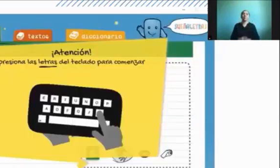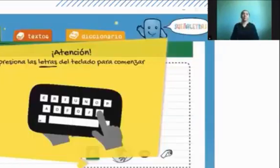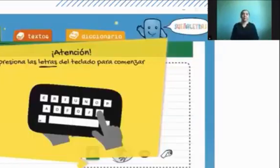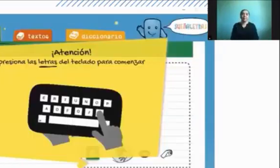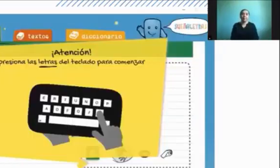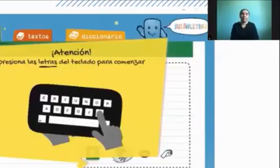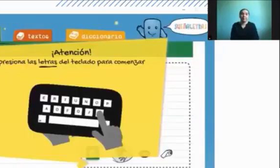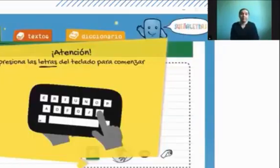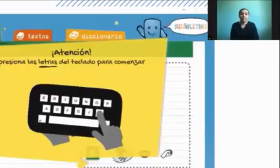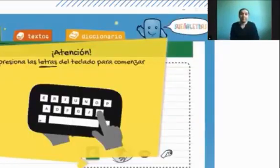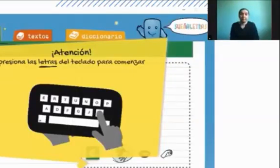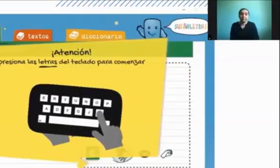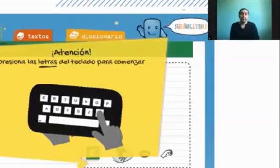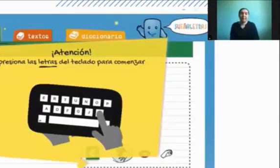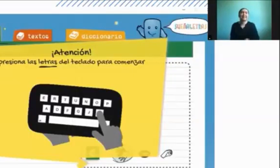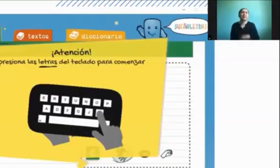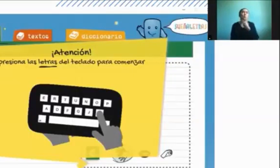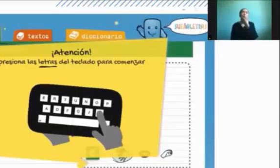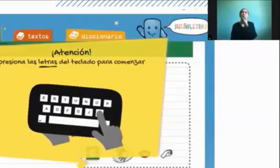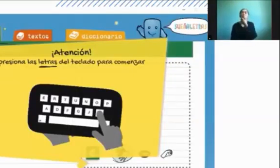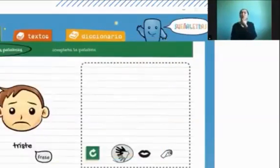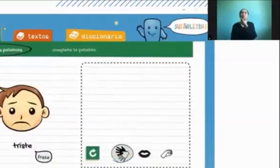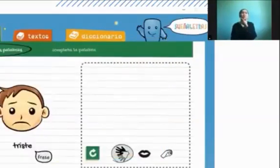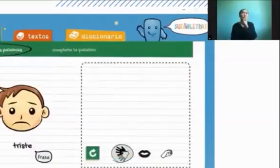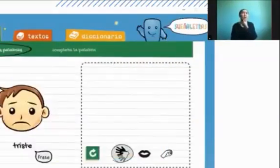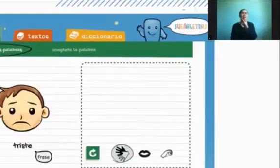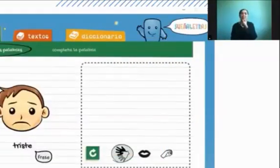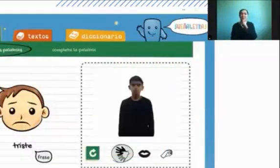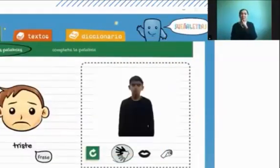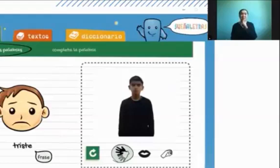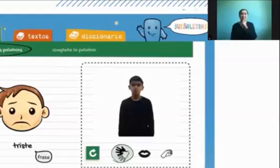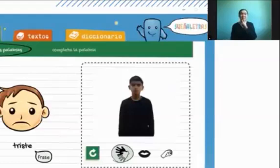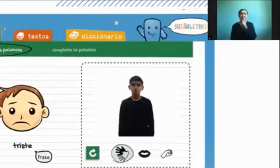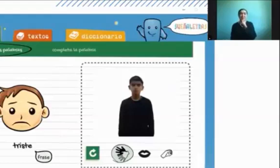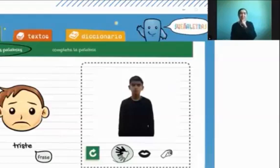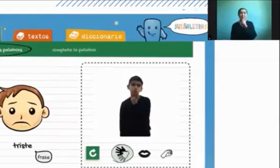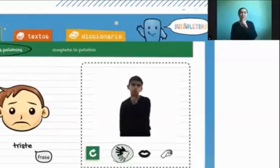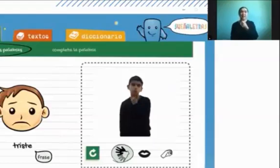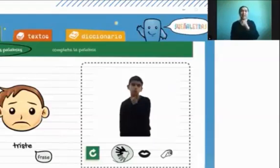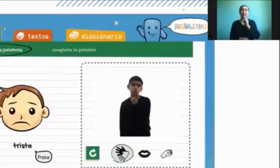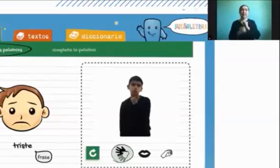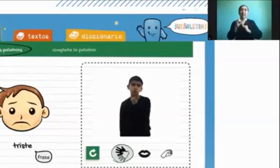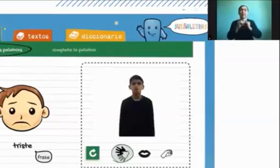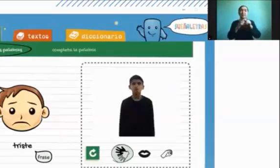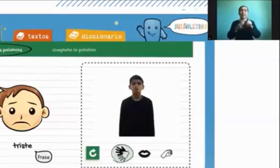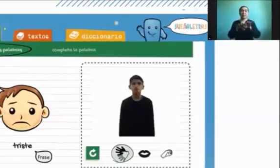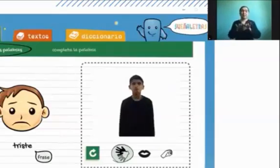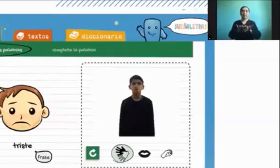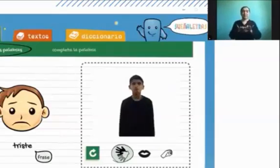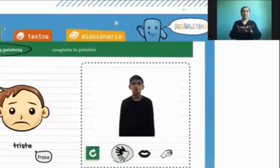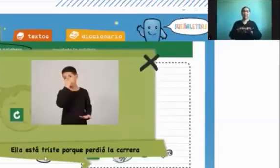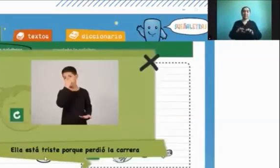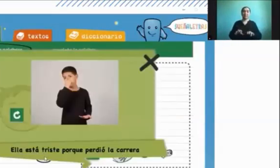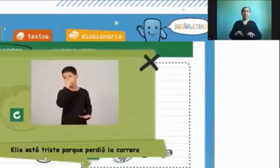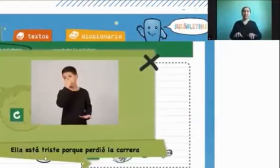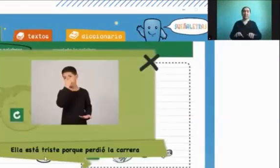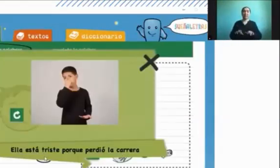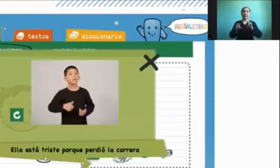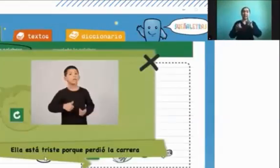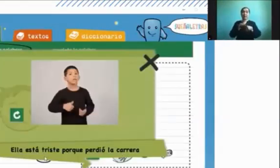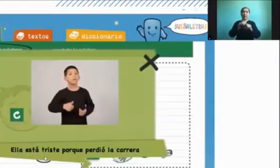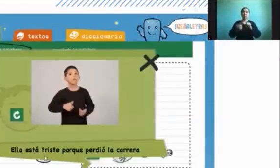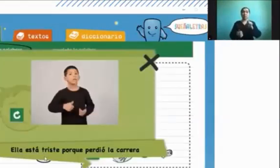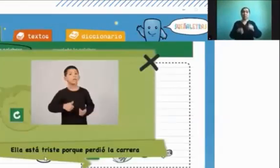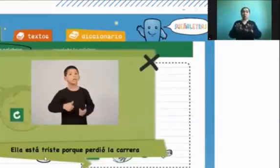y es súper simple la interfaz la interfaz funciona a través del teclado del computador voy presionando las